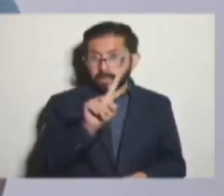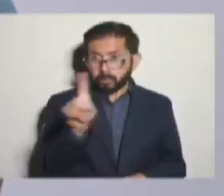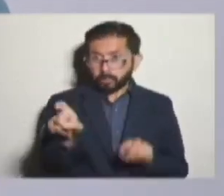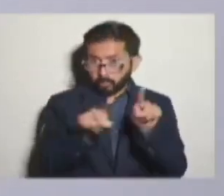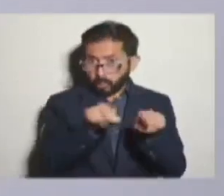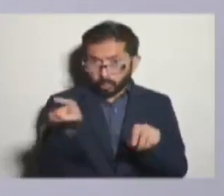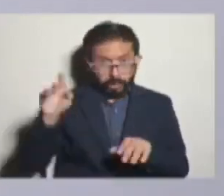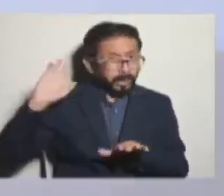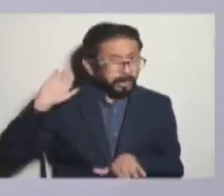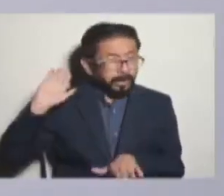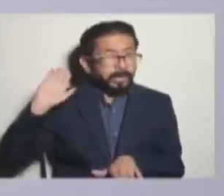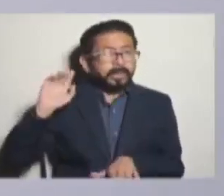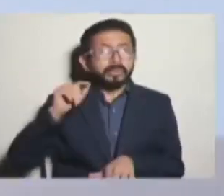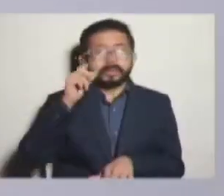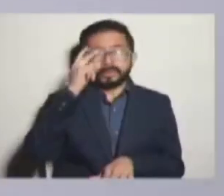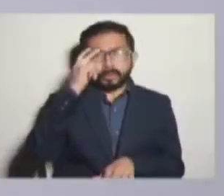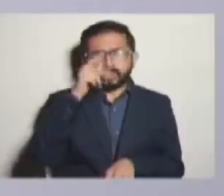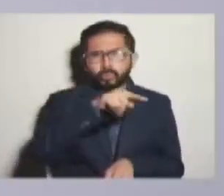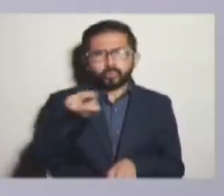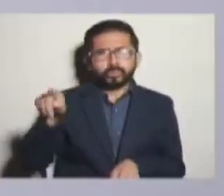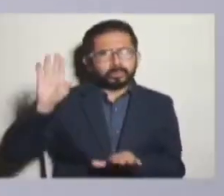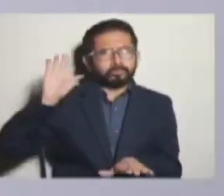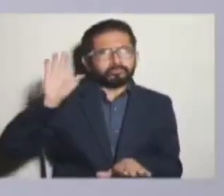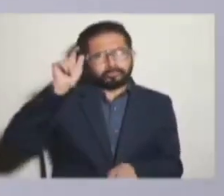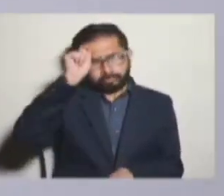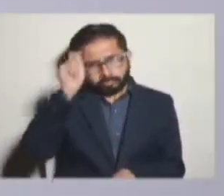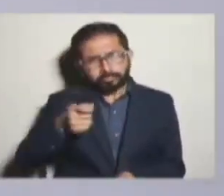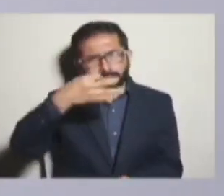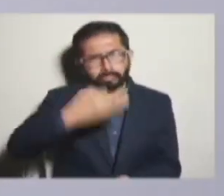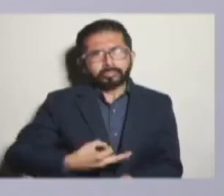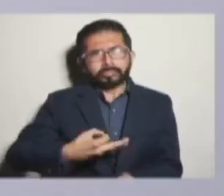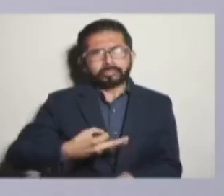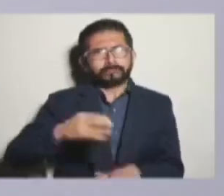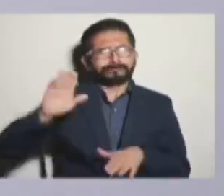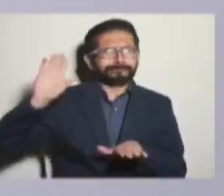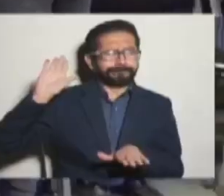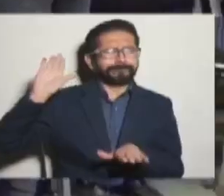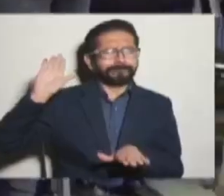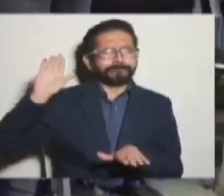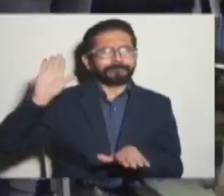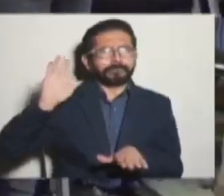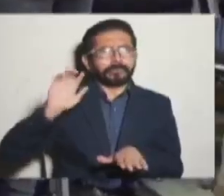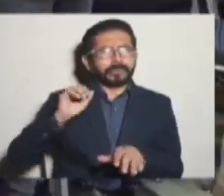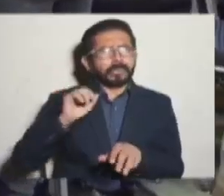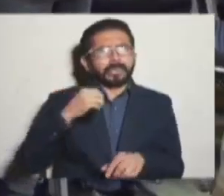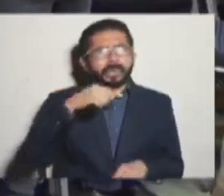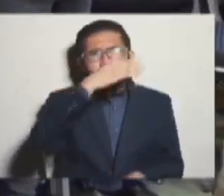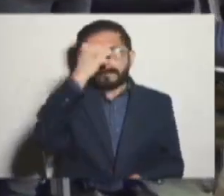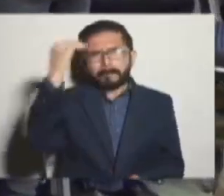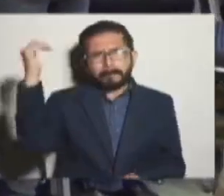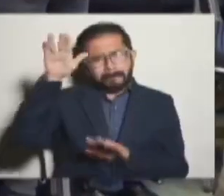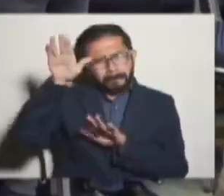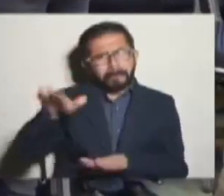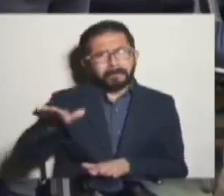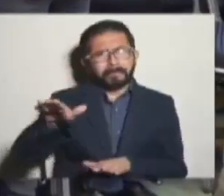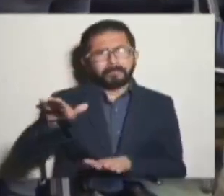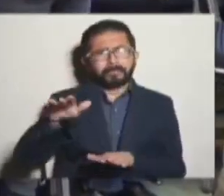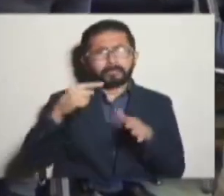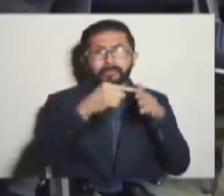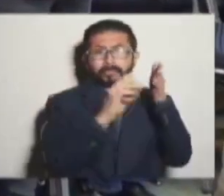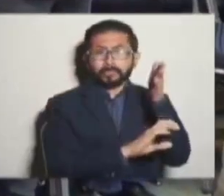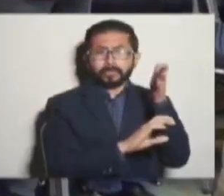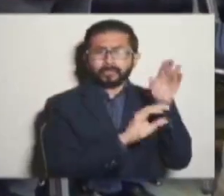bajo vuestra palabra de honor ser fieles a la república a cumplir la constitución